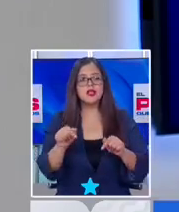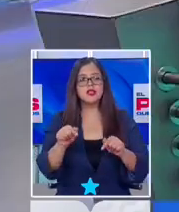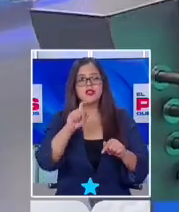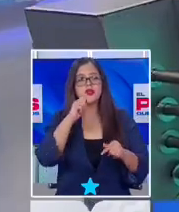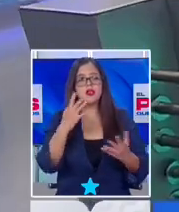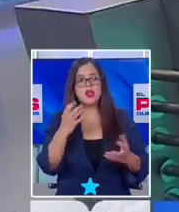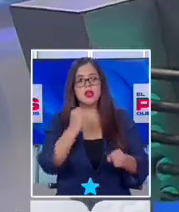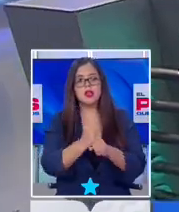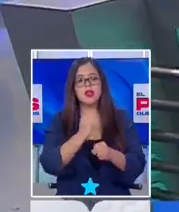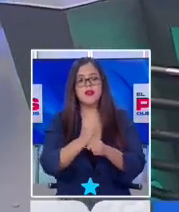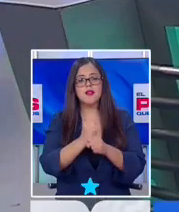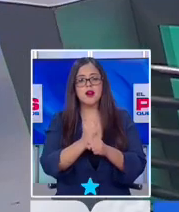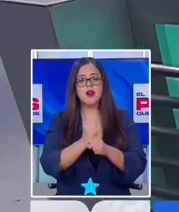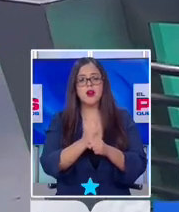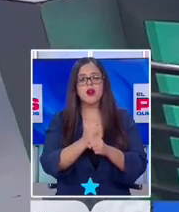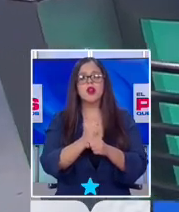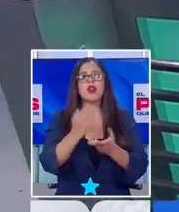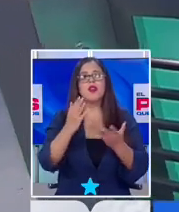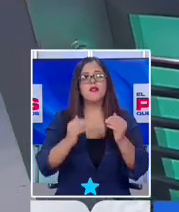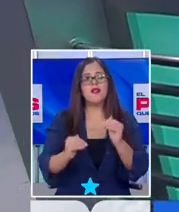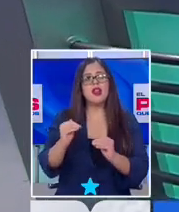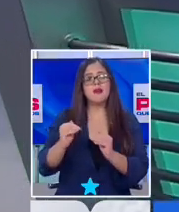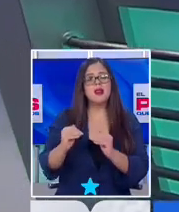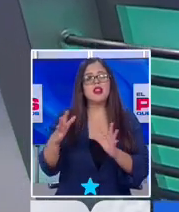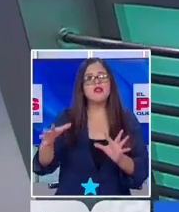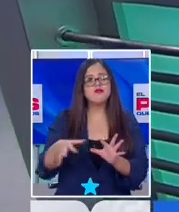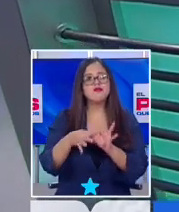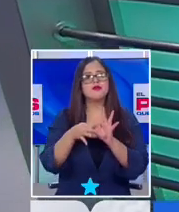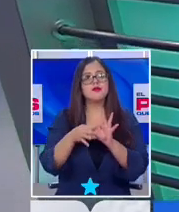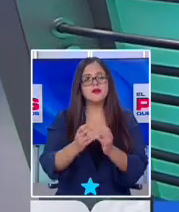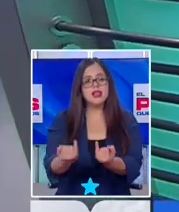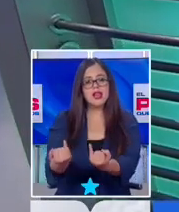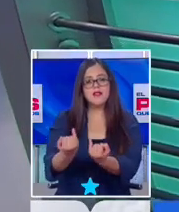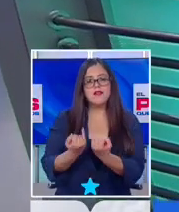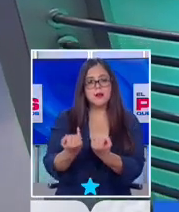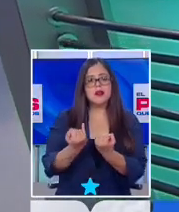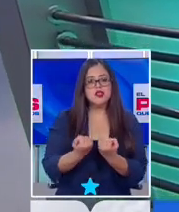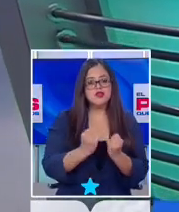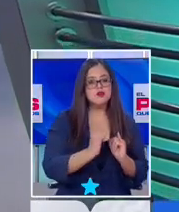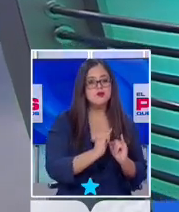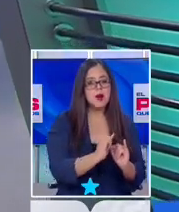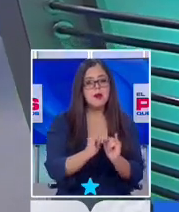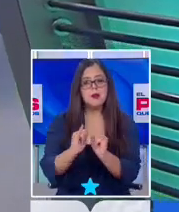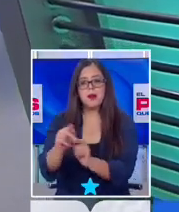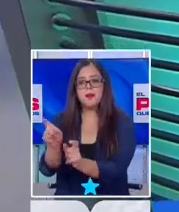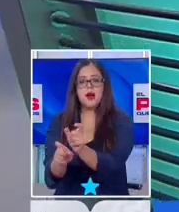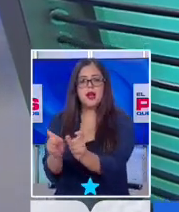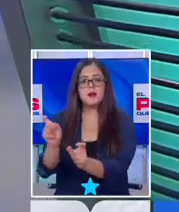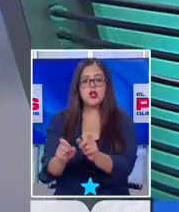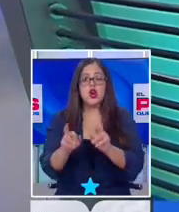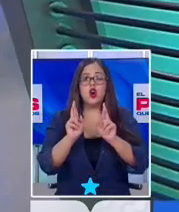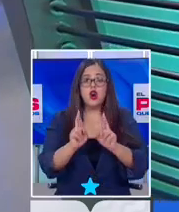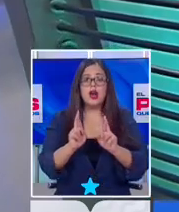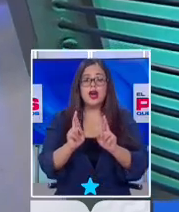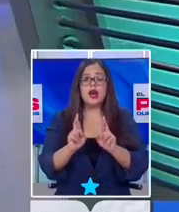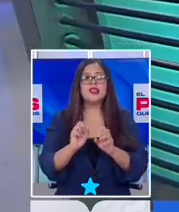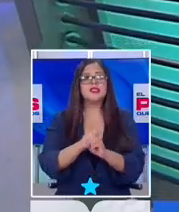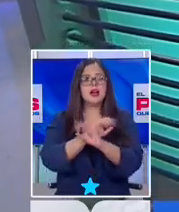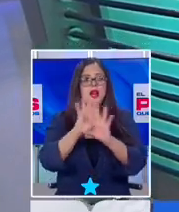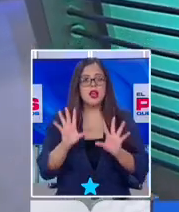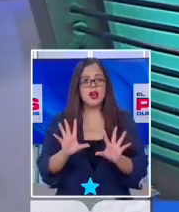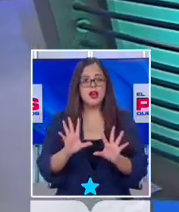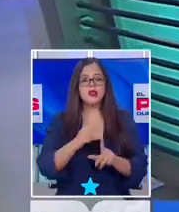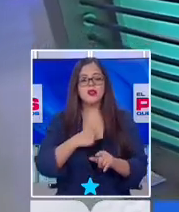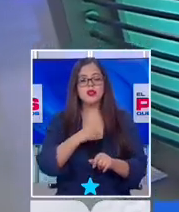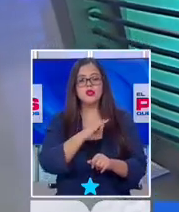va a ser un trabajo que va a depender también mucho de cómo llegue la información a la ciudadanía que sea ojalá lo más objetiva posible yo por lo menos